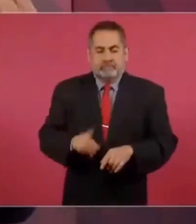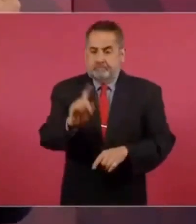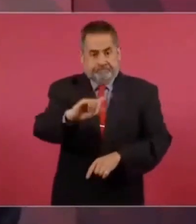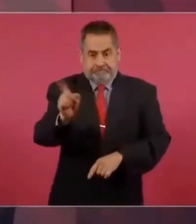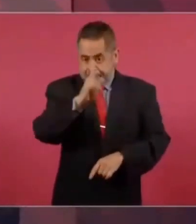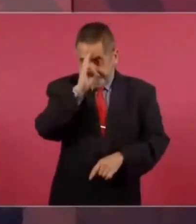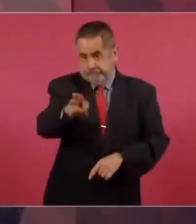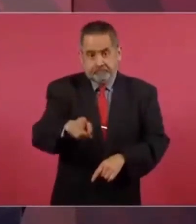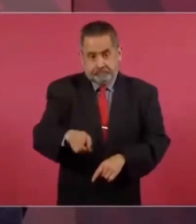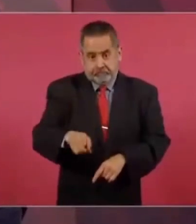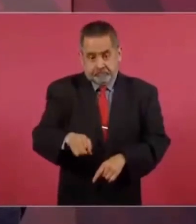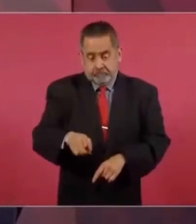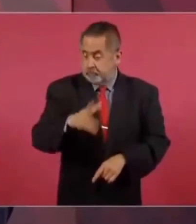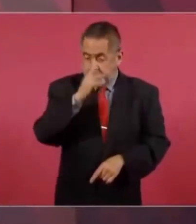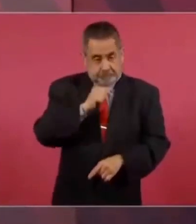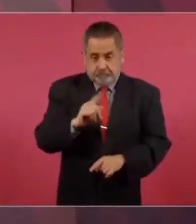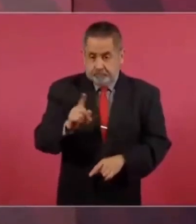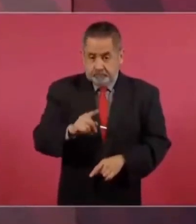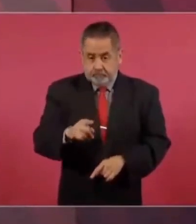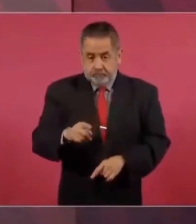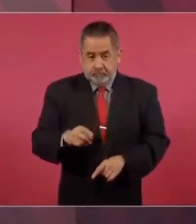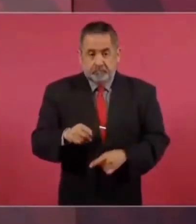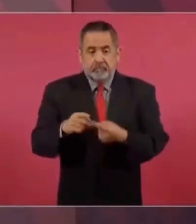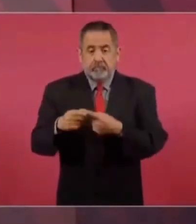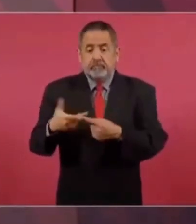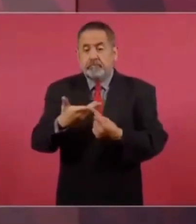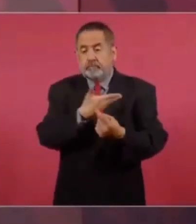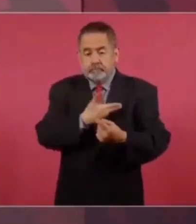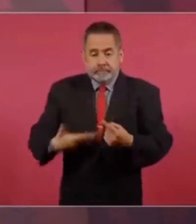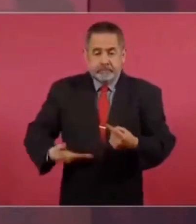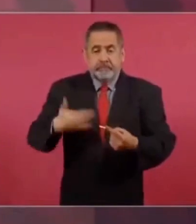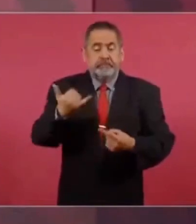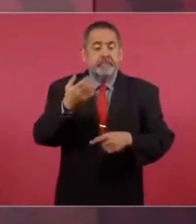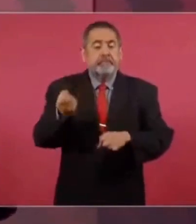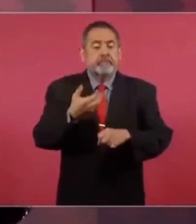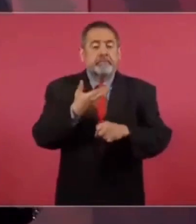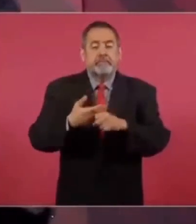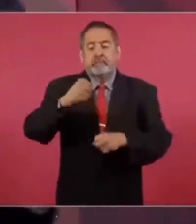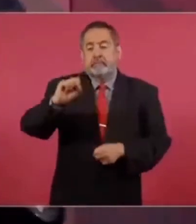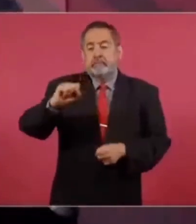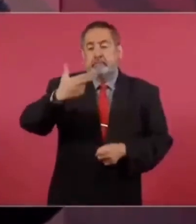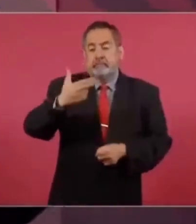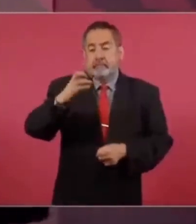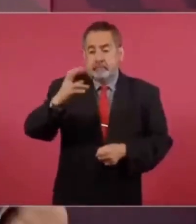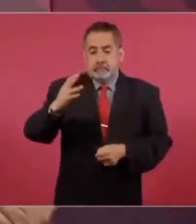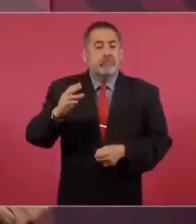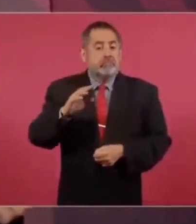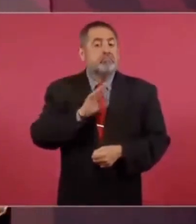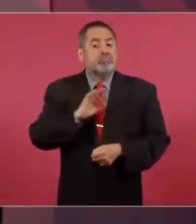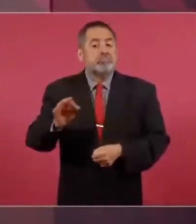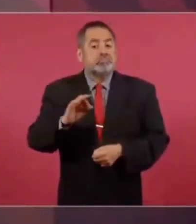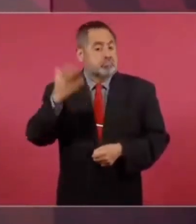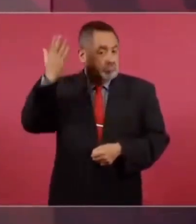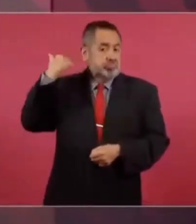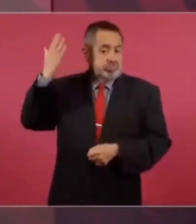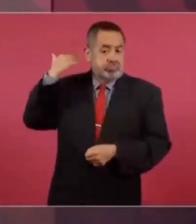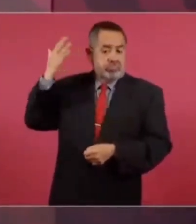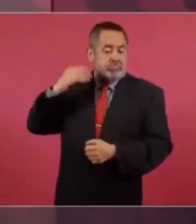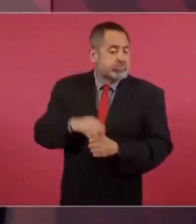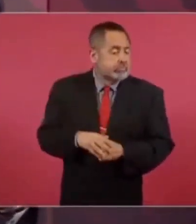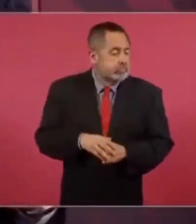Porque el presidente y el secretario de Hacienda tenían la facultad